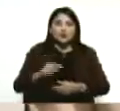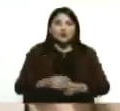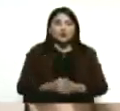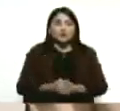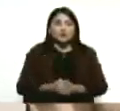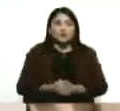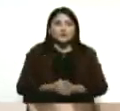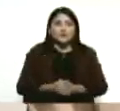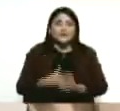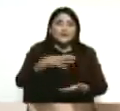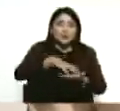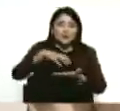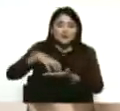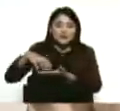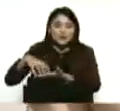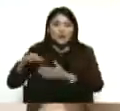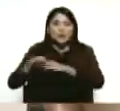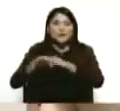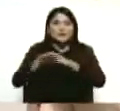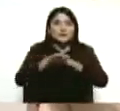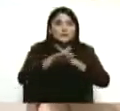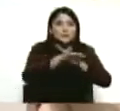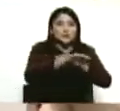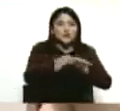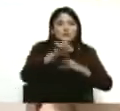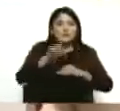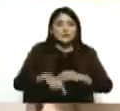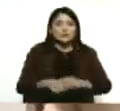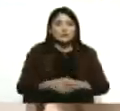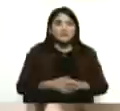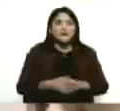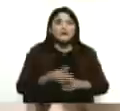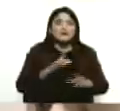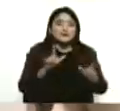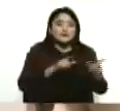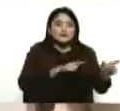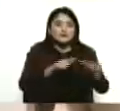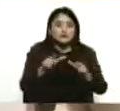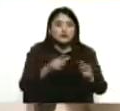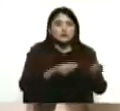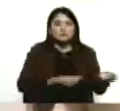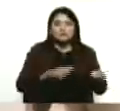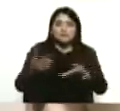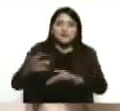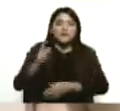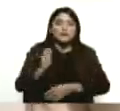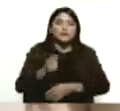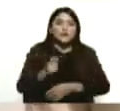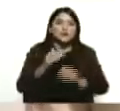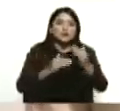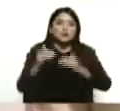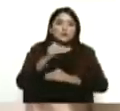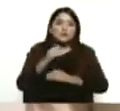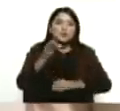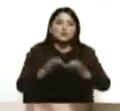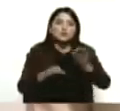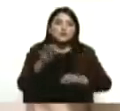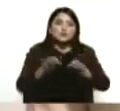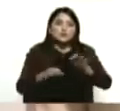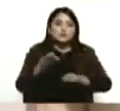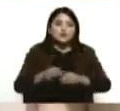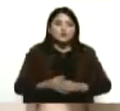y Municipios. Una ley orgánica que ya fue enviada a la Sala Constitucional del Tribunal Supremo de Justicia, obedeciendo el mandato